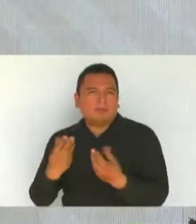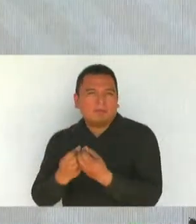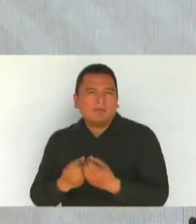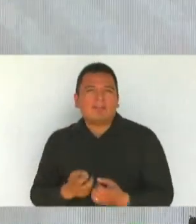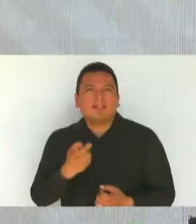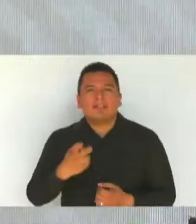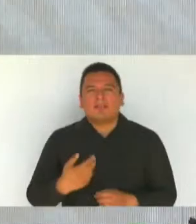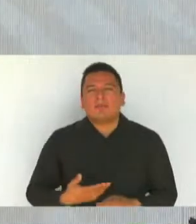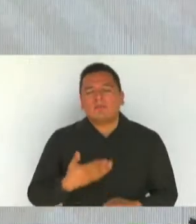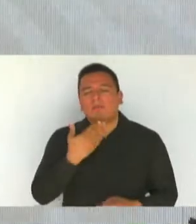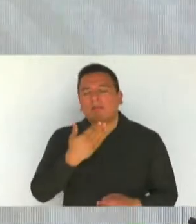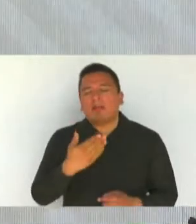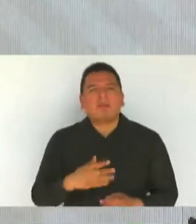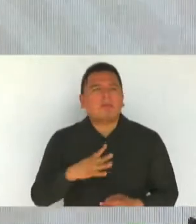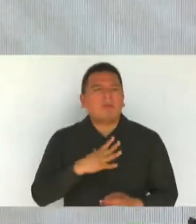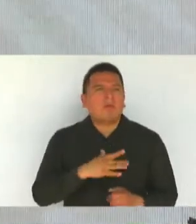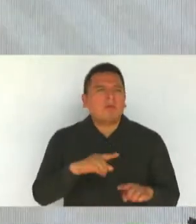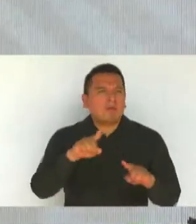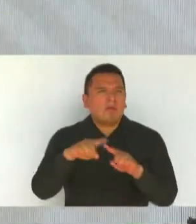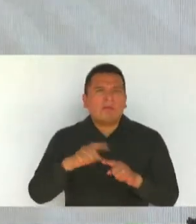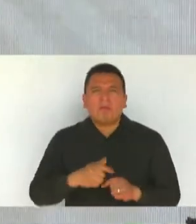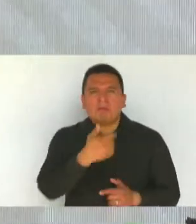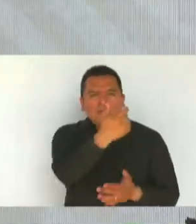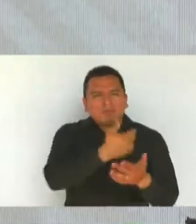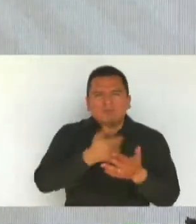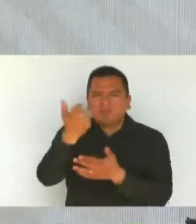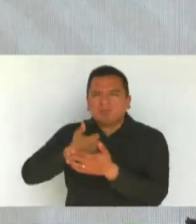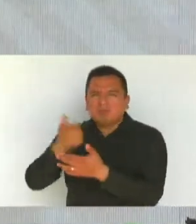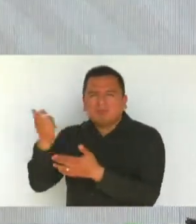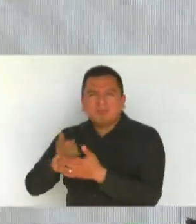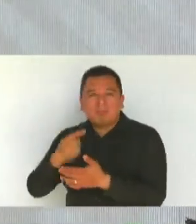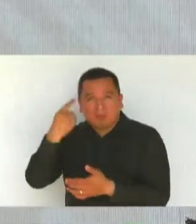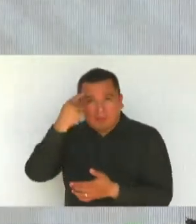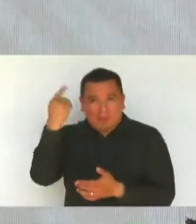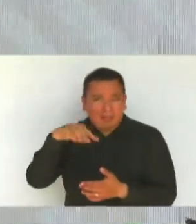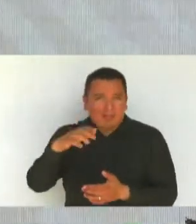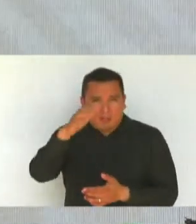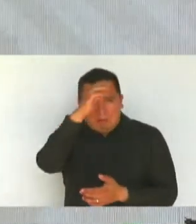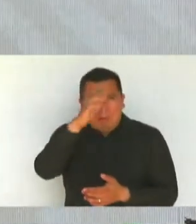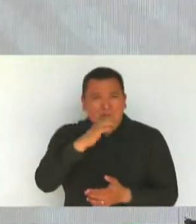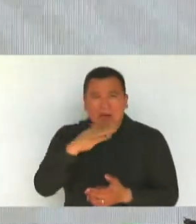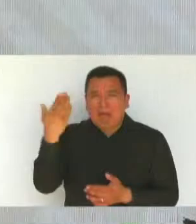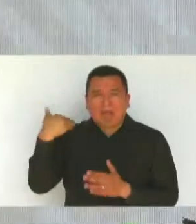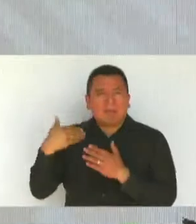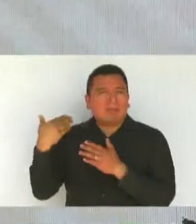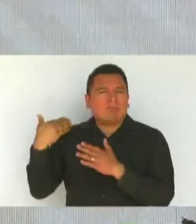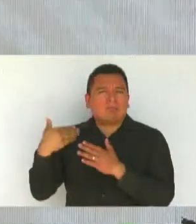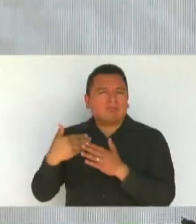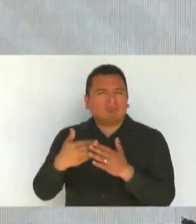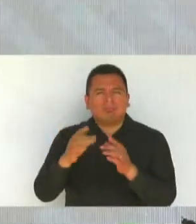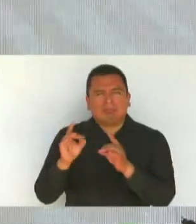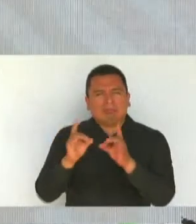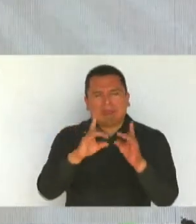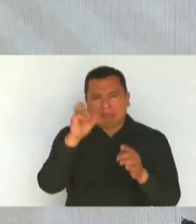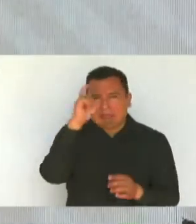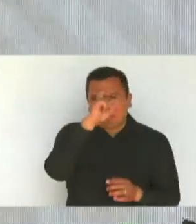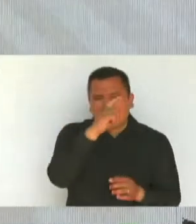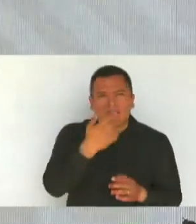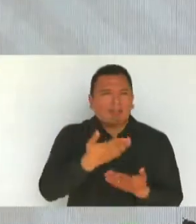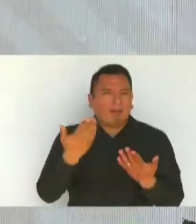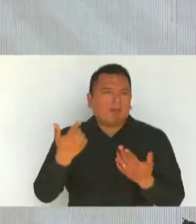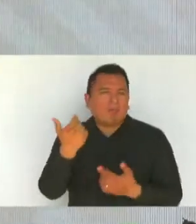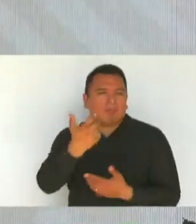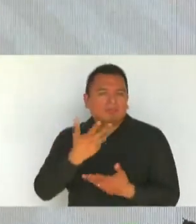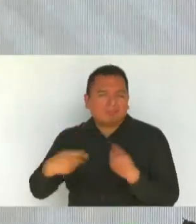hemos escuchado, vienen de inversiones para las zonas más difíciles que ha tenido Coahuila en los últimos años. Saludo con mucho gusto al